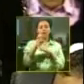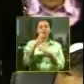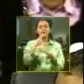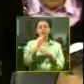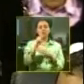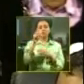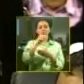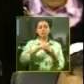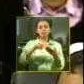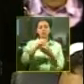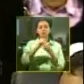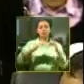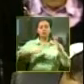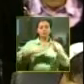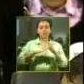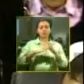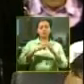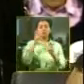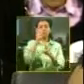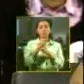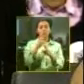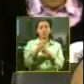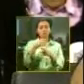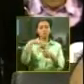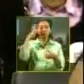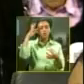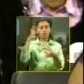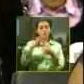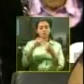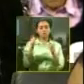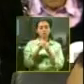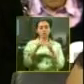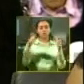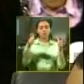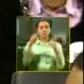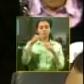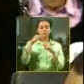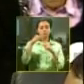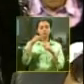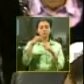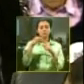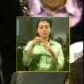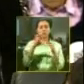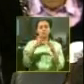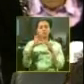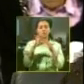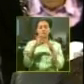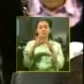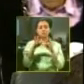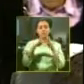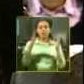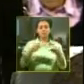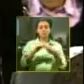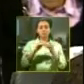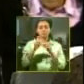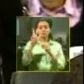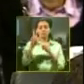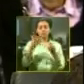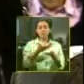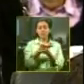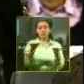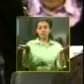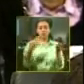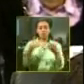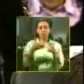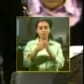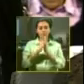es un territorio de paz. Y por lo tanto, en coherencia con ese gran principio, compañeros y compañeras de la Mesa 3 y del Pleno de la Asamblea,